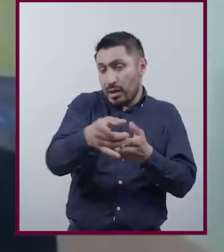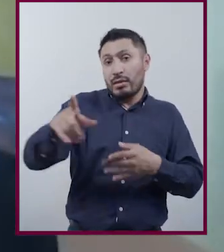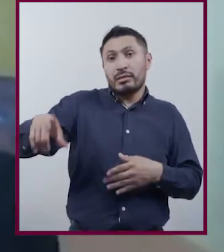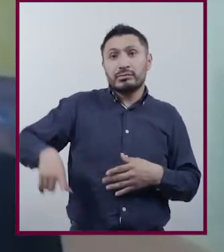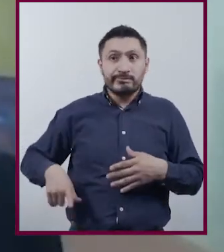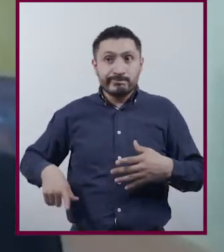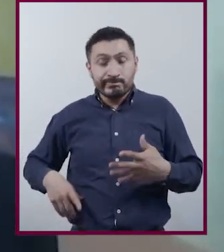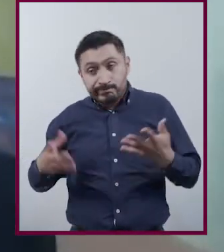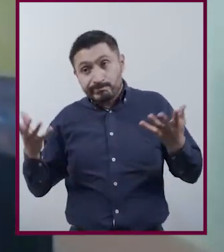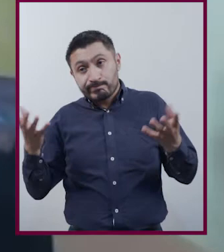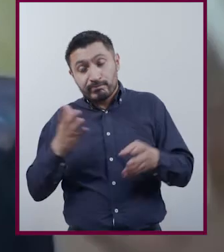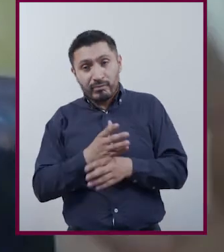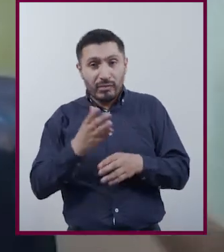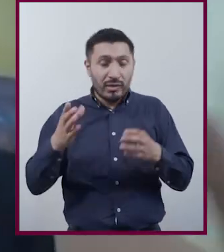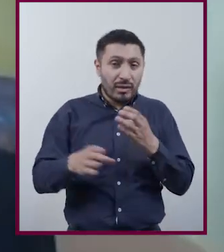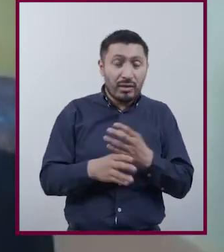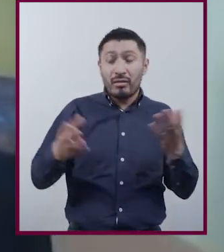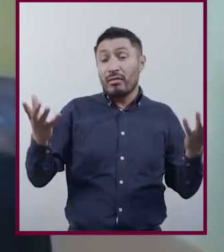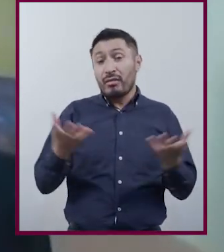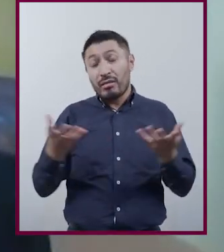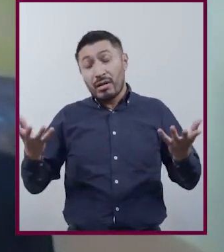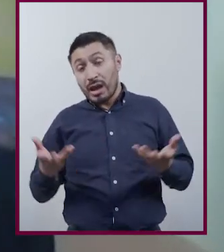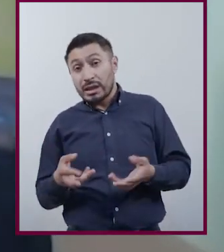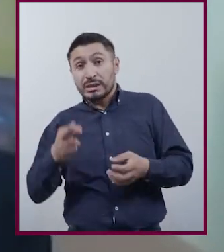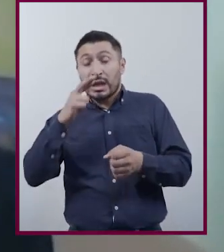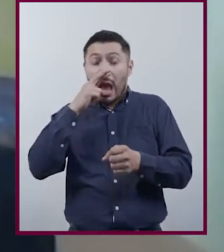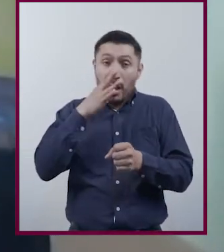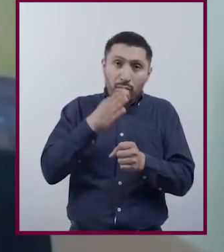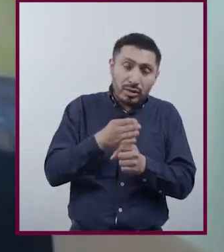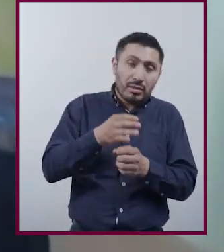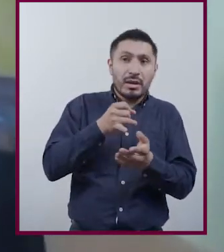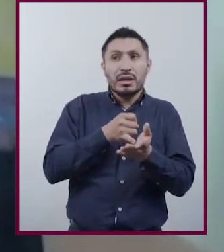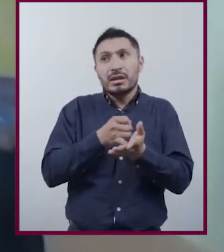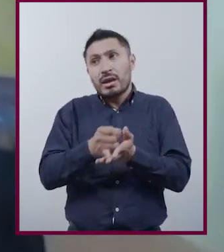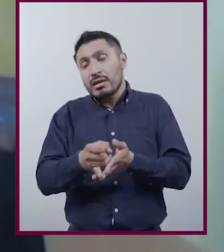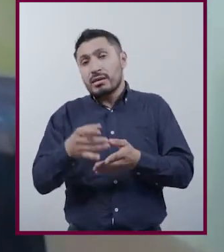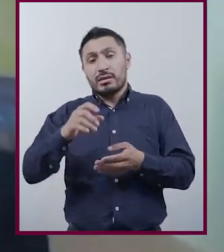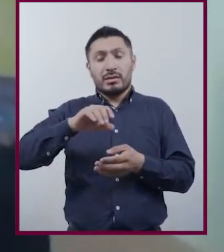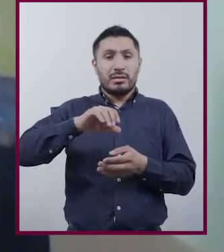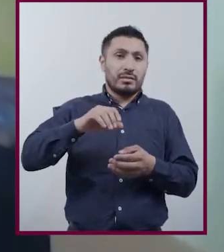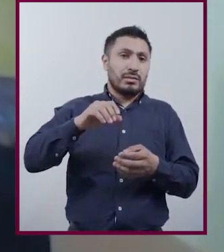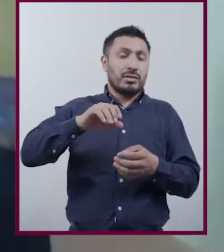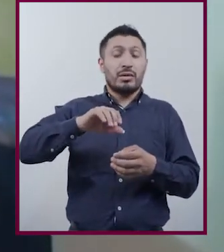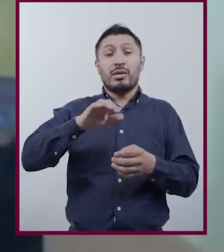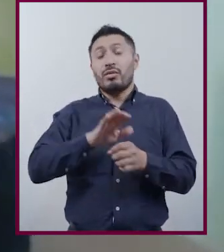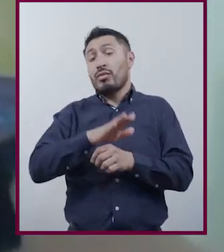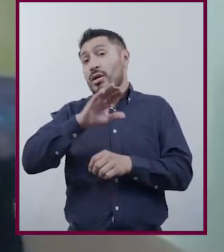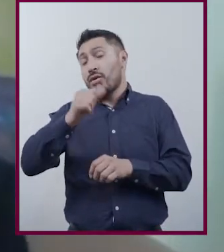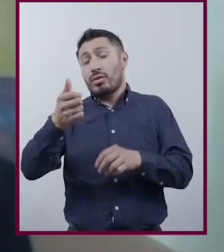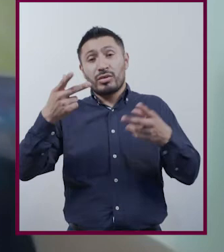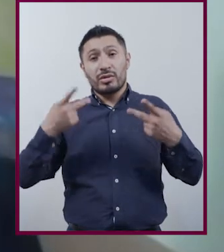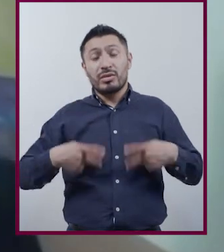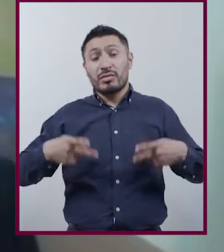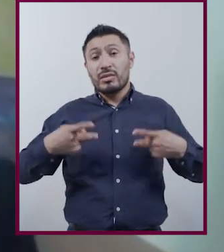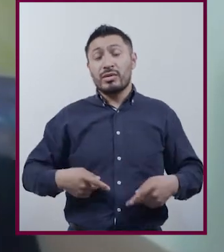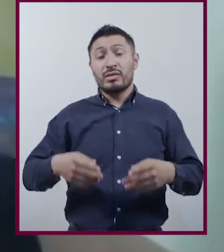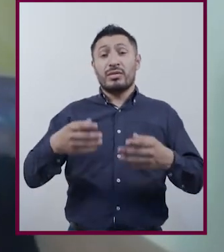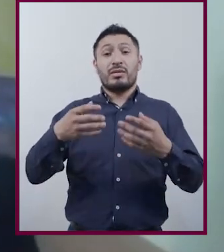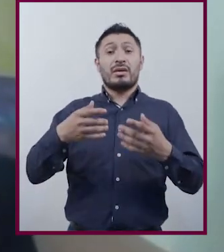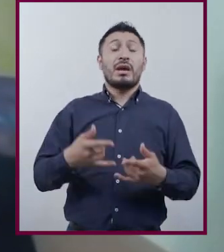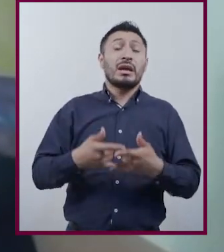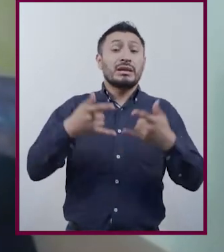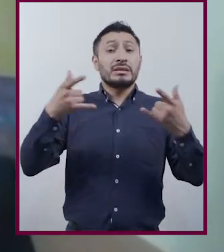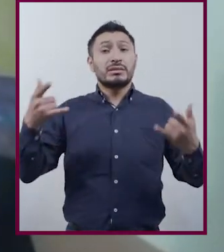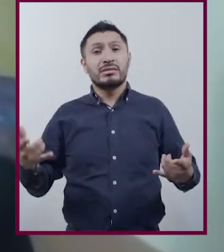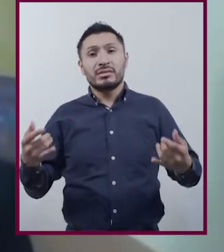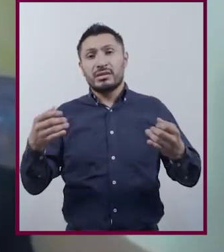por otros personajes de esa historia con H mayúscula, y que en el caso de Balún Canán